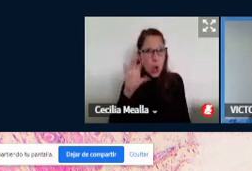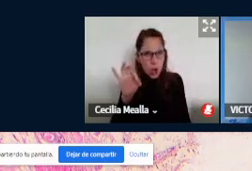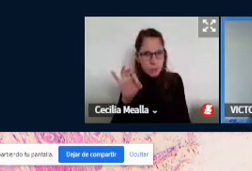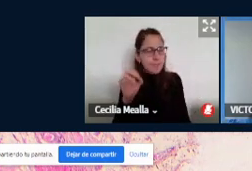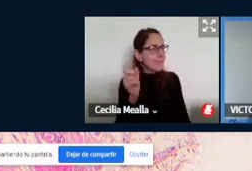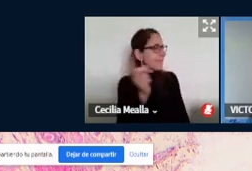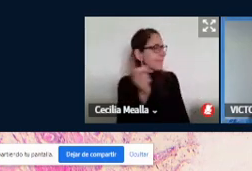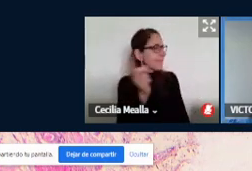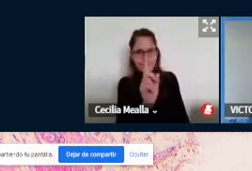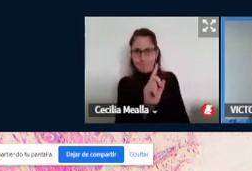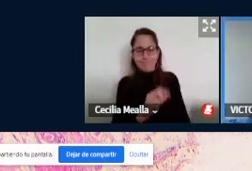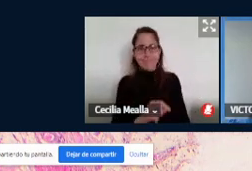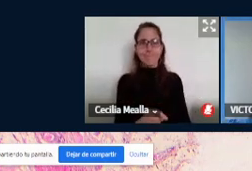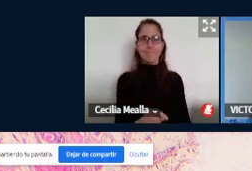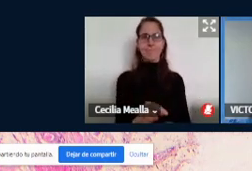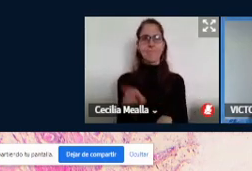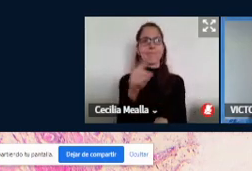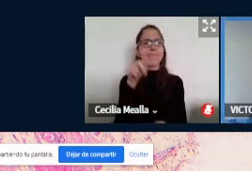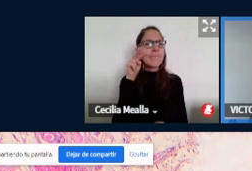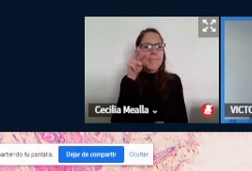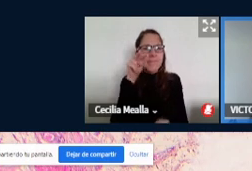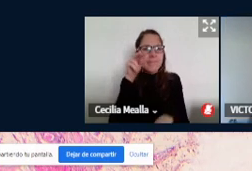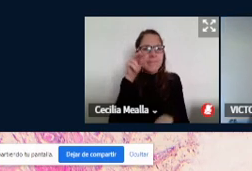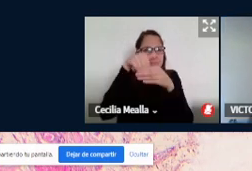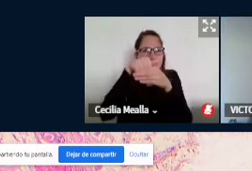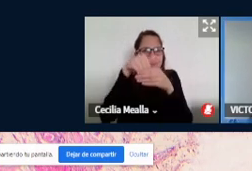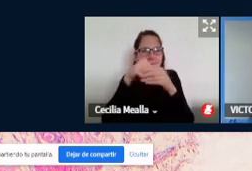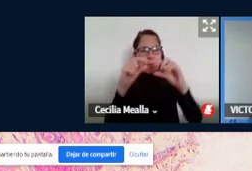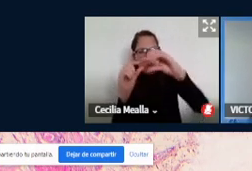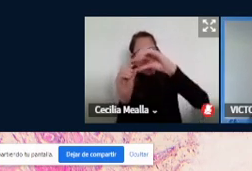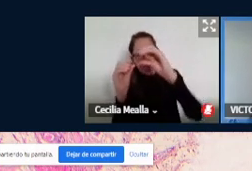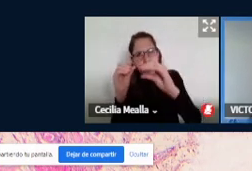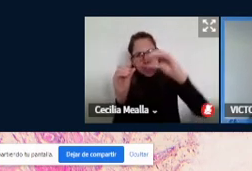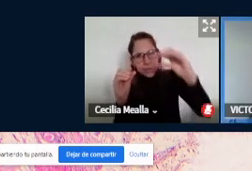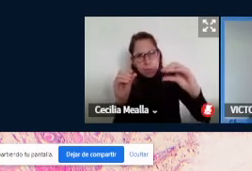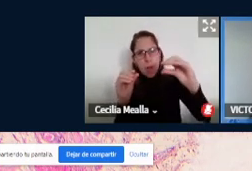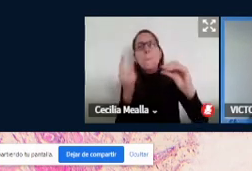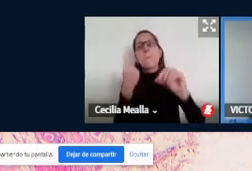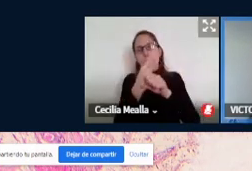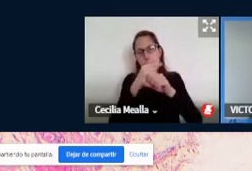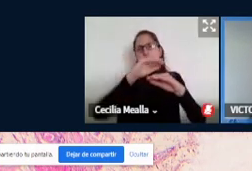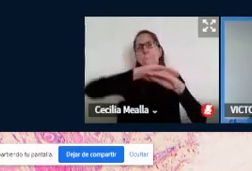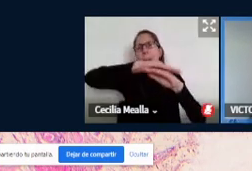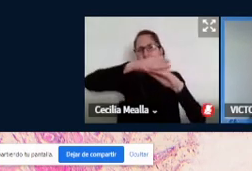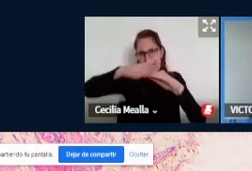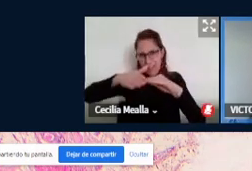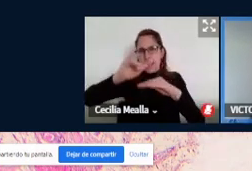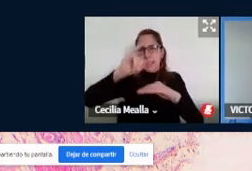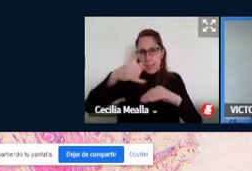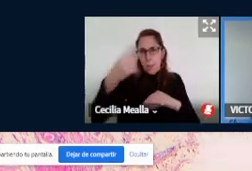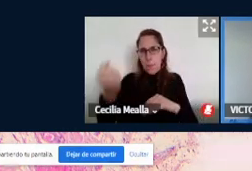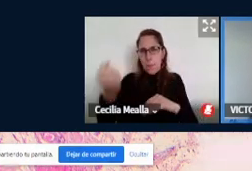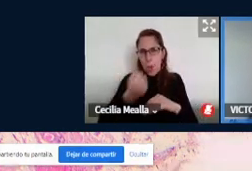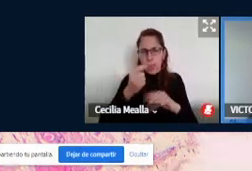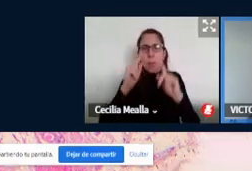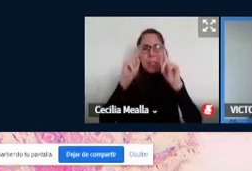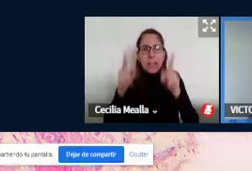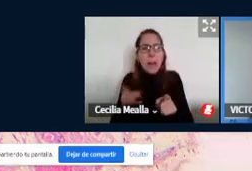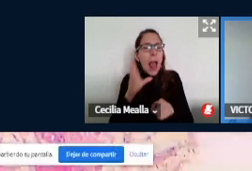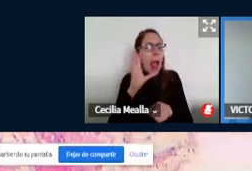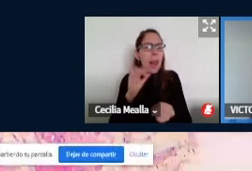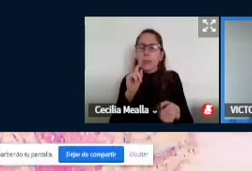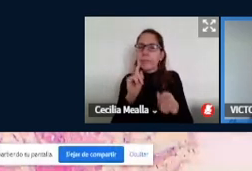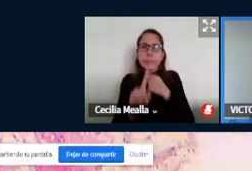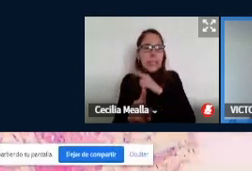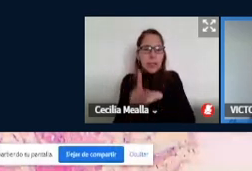No. Fíjense el contenido. Además de la pared, pero más allá de la pared, algo rápido